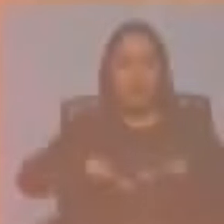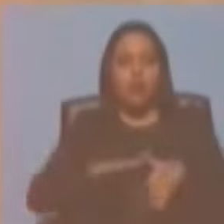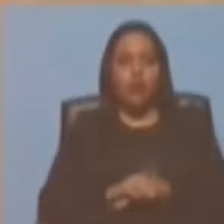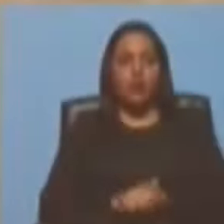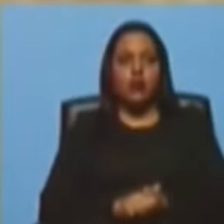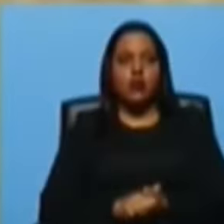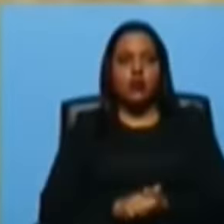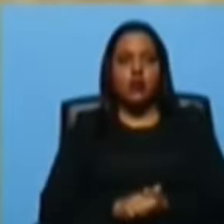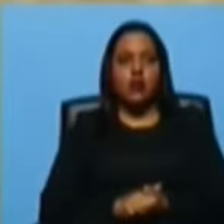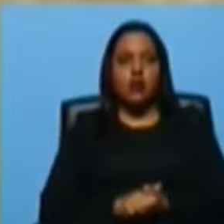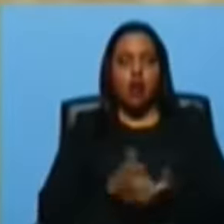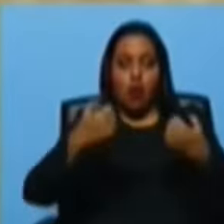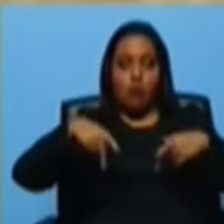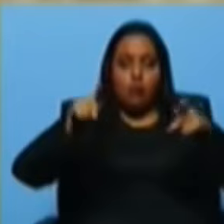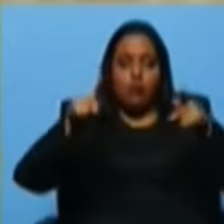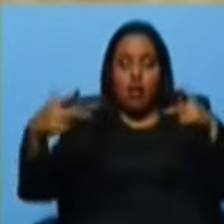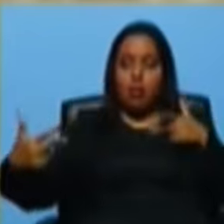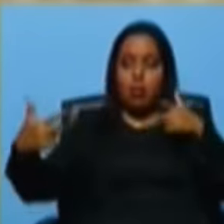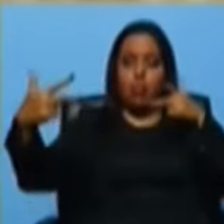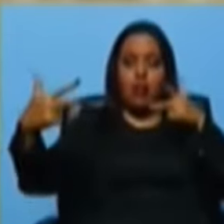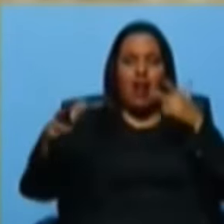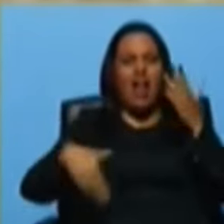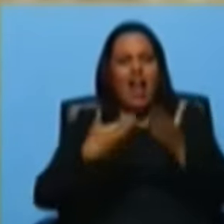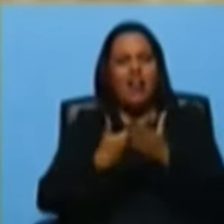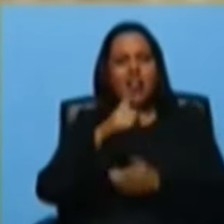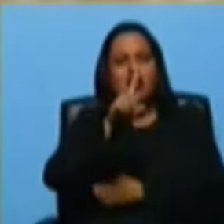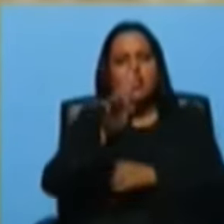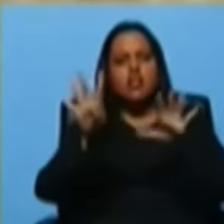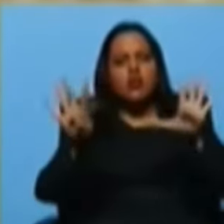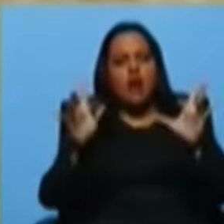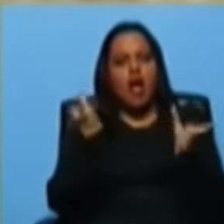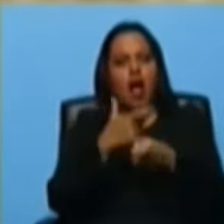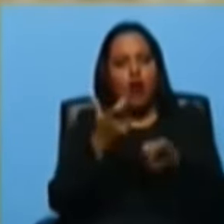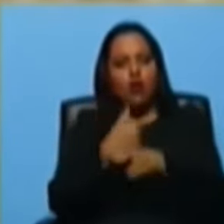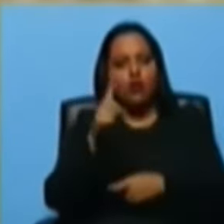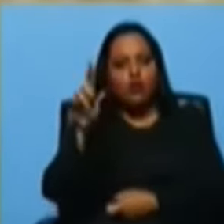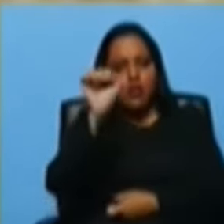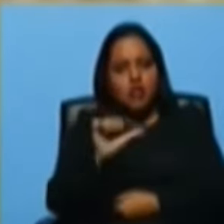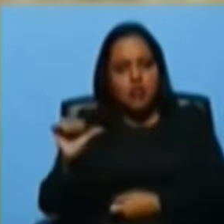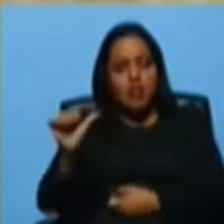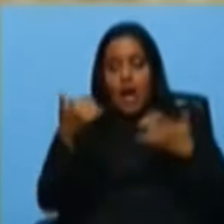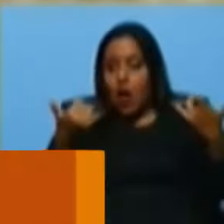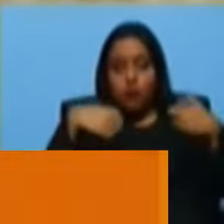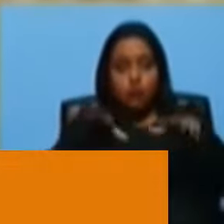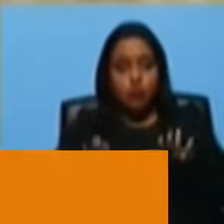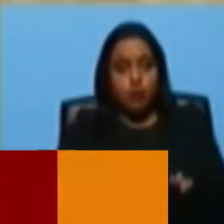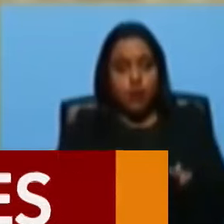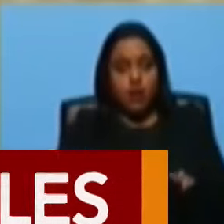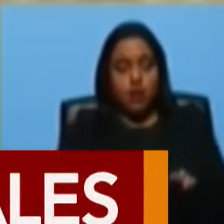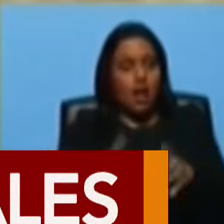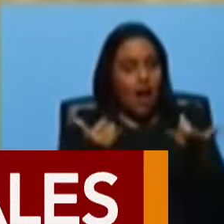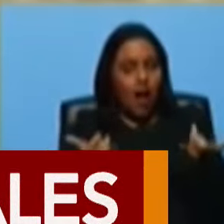cuando le cayó a WhatsApp cuando le cayó a Instagram también a la red social x ex Twitter Bueno ahora